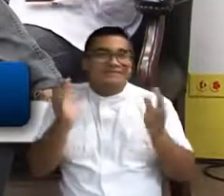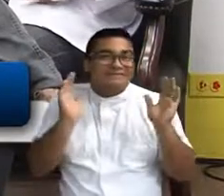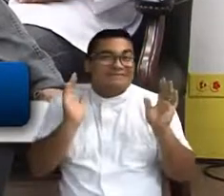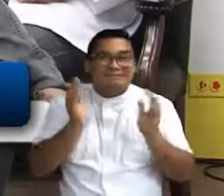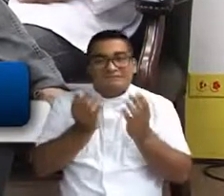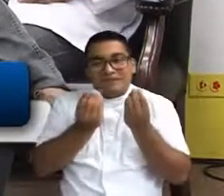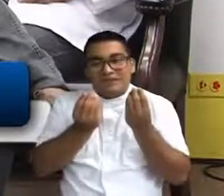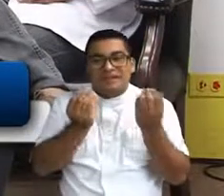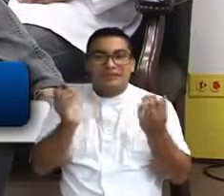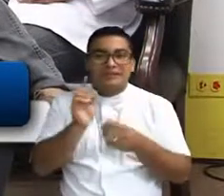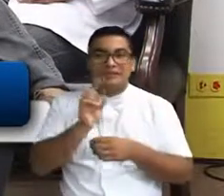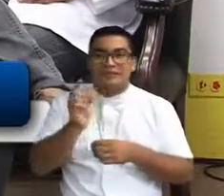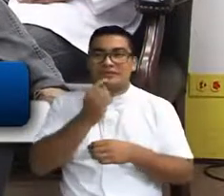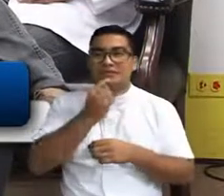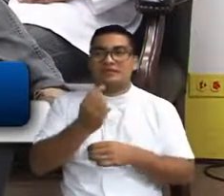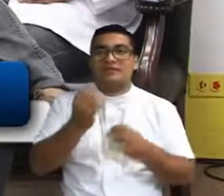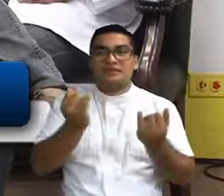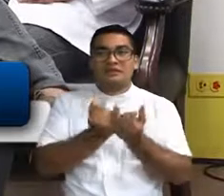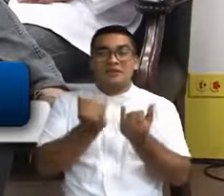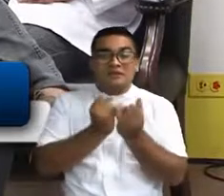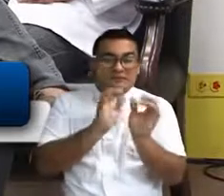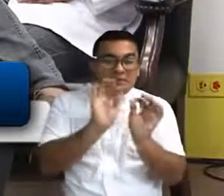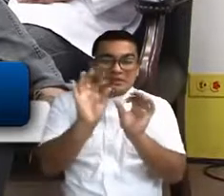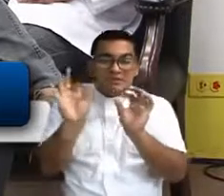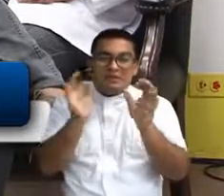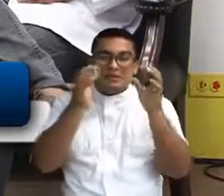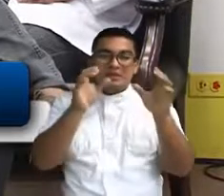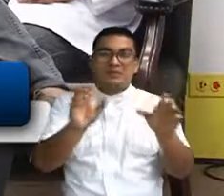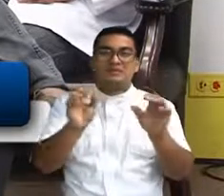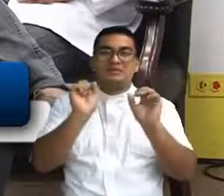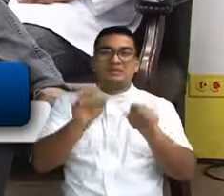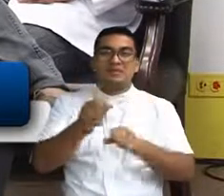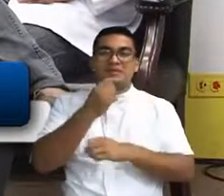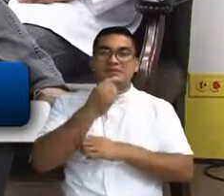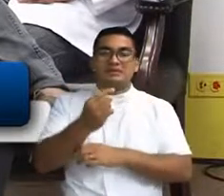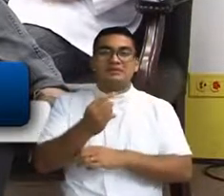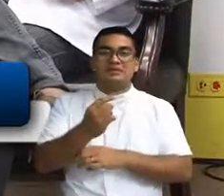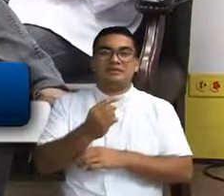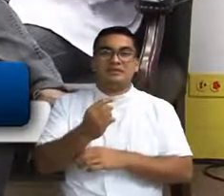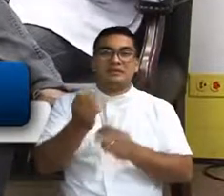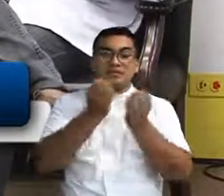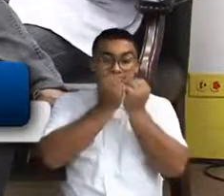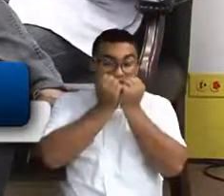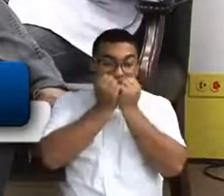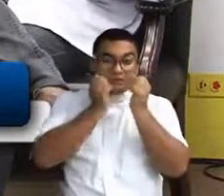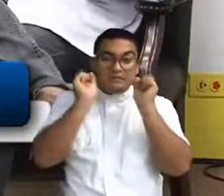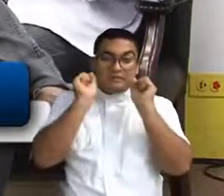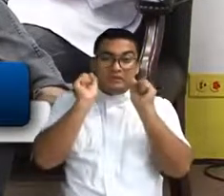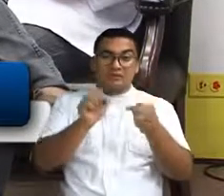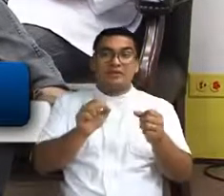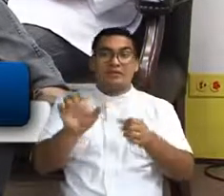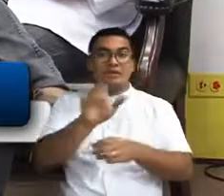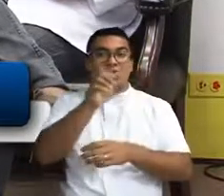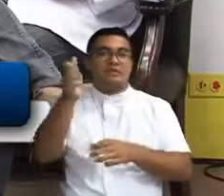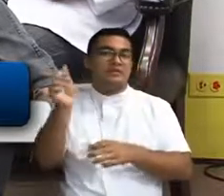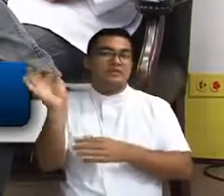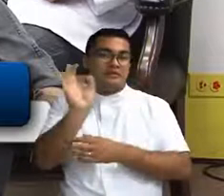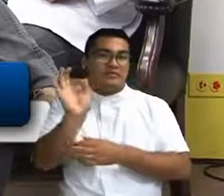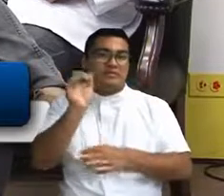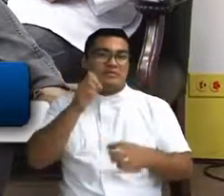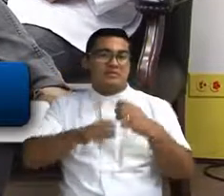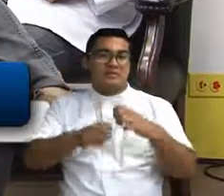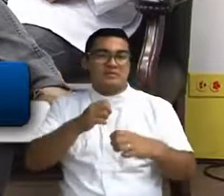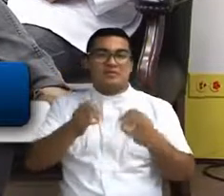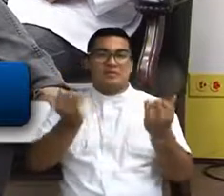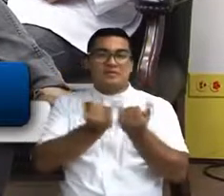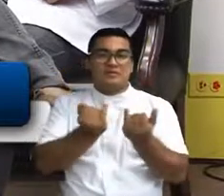algo bueno. Entonces ahí en esos pequeños detalles, inclusive pues, esto de la ansiedad puede generar otros tipos de trastornos, como